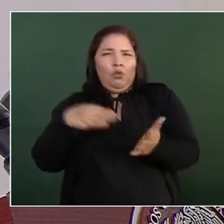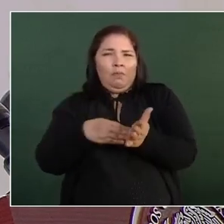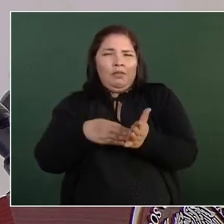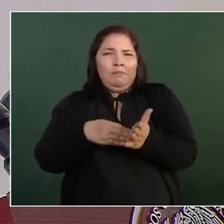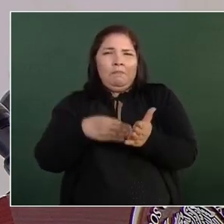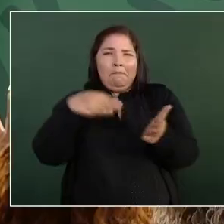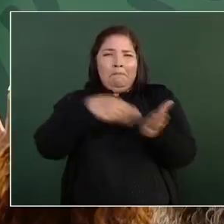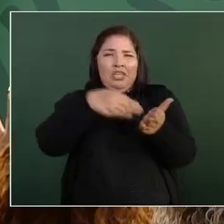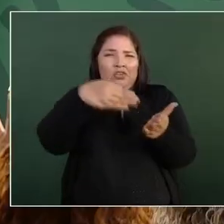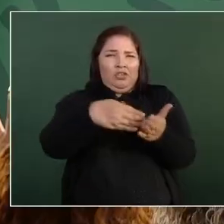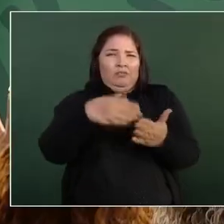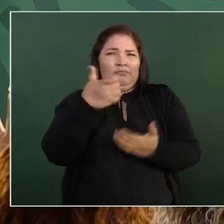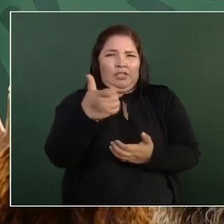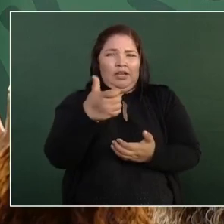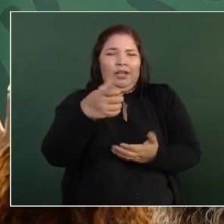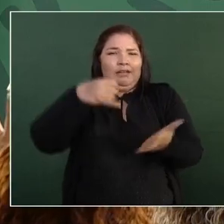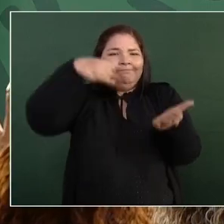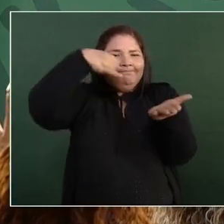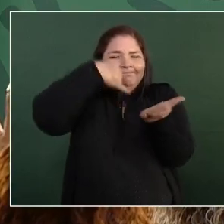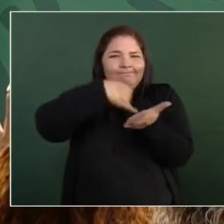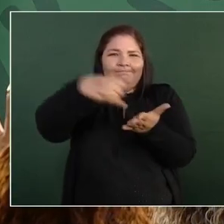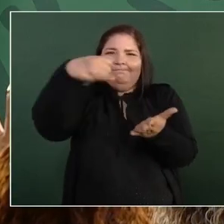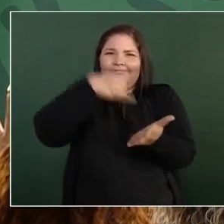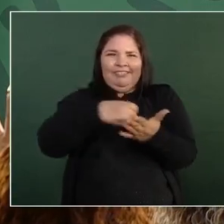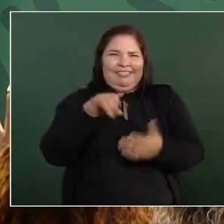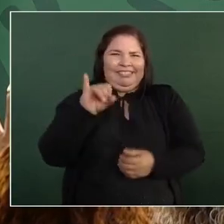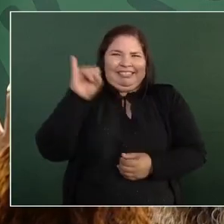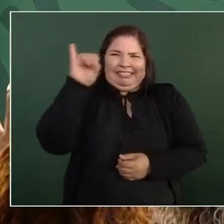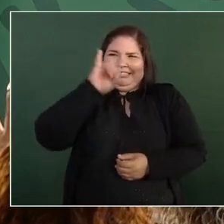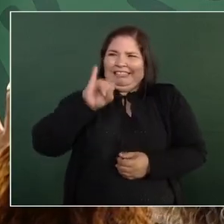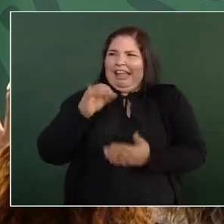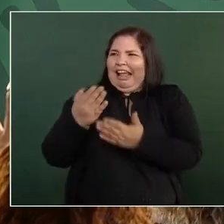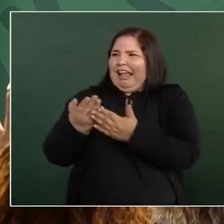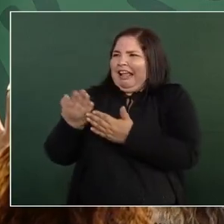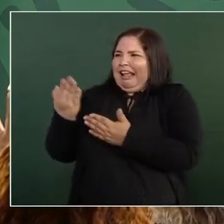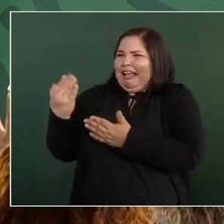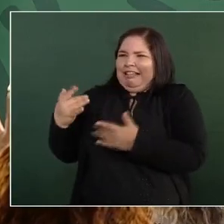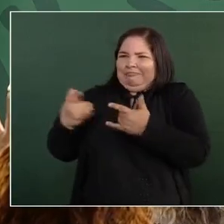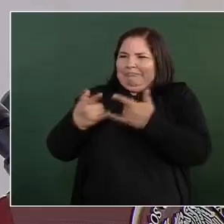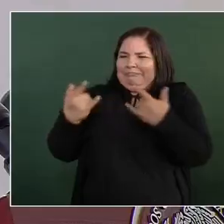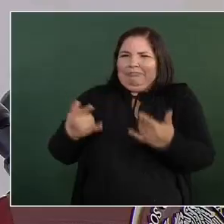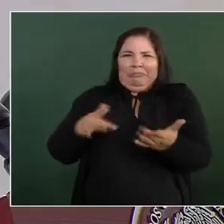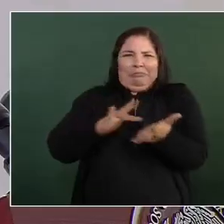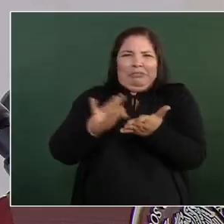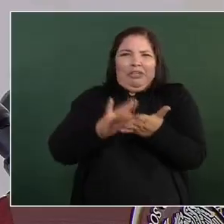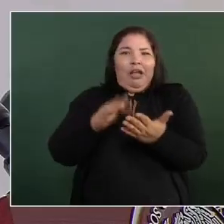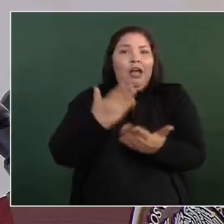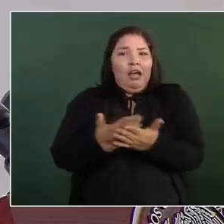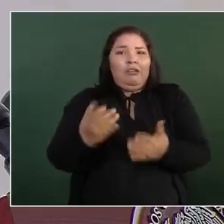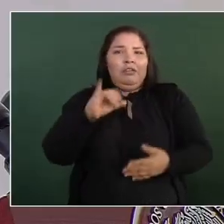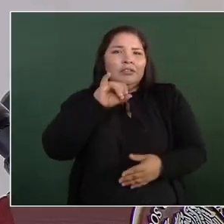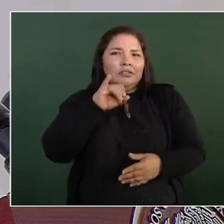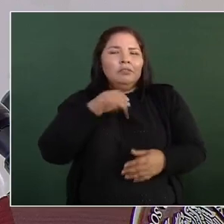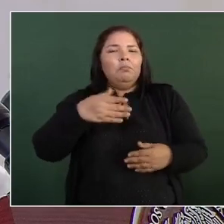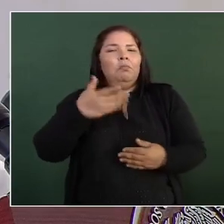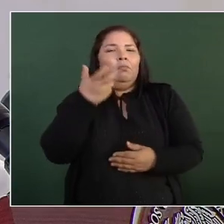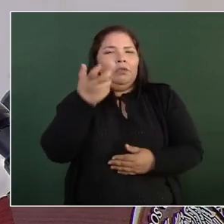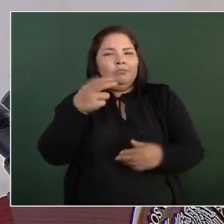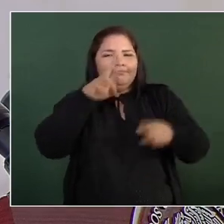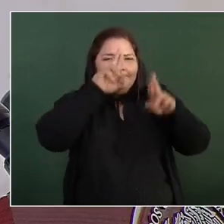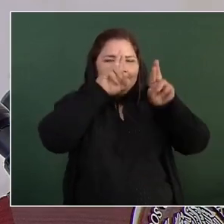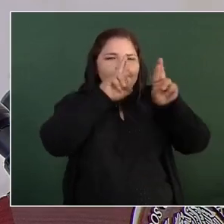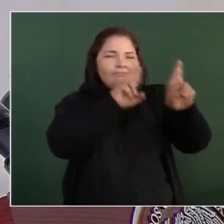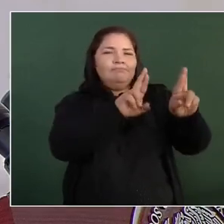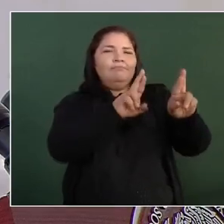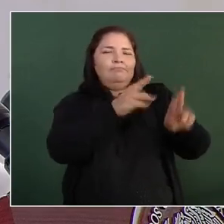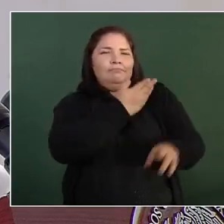pesos. Agricultura que nunca jamás haya tenido un apoyo como el que tuvo ahora. Por eso el reconocimiento de nuestro presidente, por